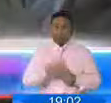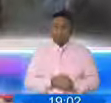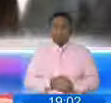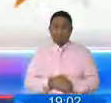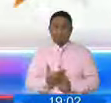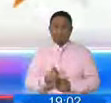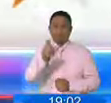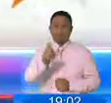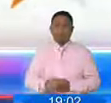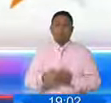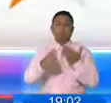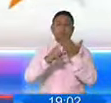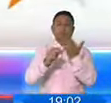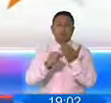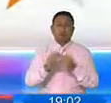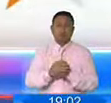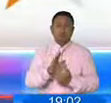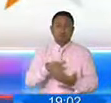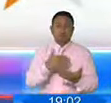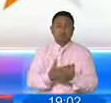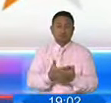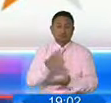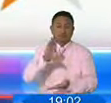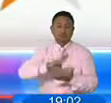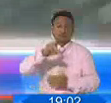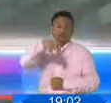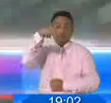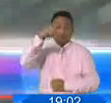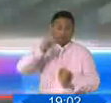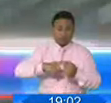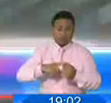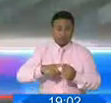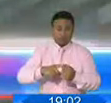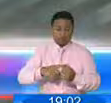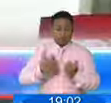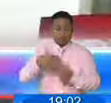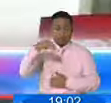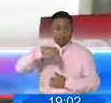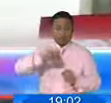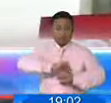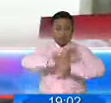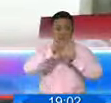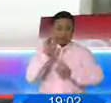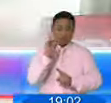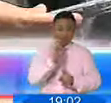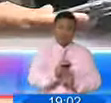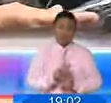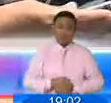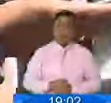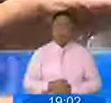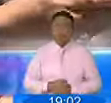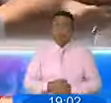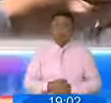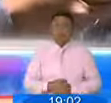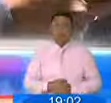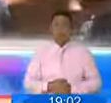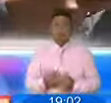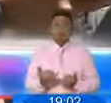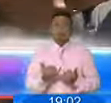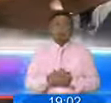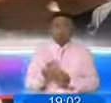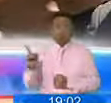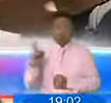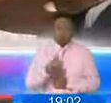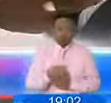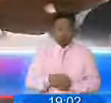financiero compareció en la unidad de flagrancia en el centro norte de la capital la mañana de ese martes. El día de hoy vengo a probar